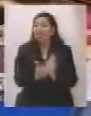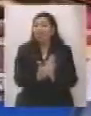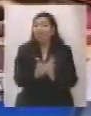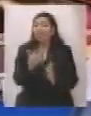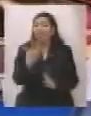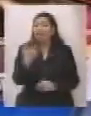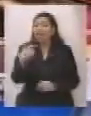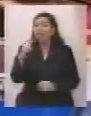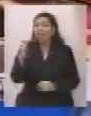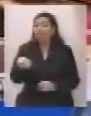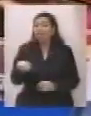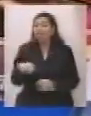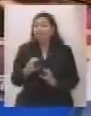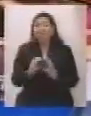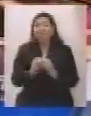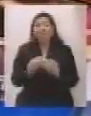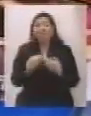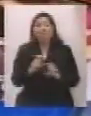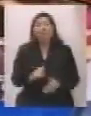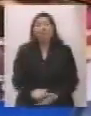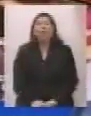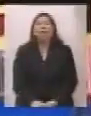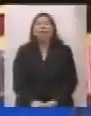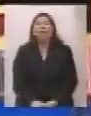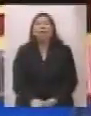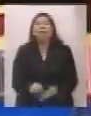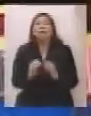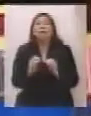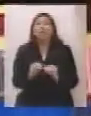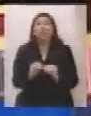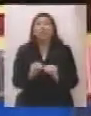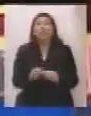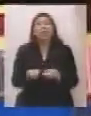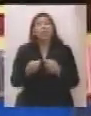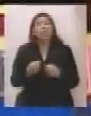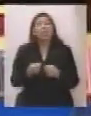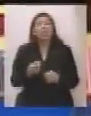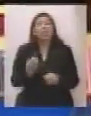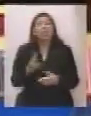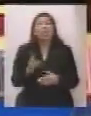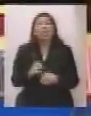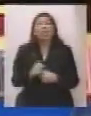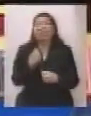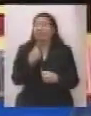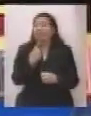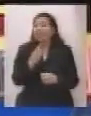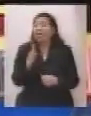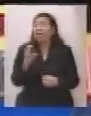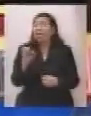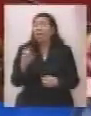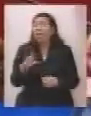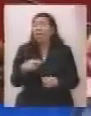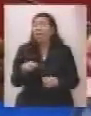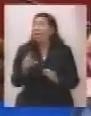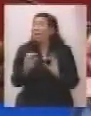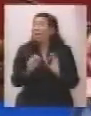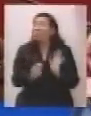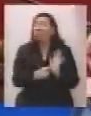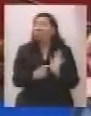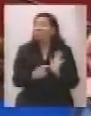5% en el sector público y su cumplimiento es de carácter obligatorio hola yo reveló que dicha cuota no se está cumpliendo